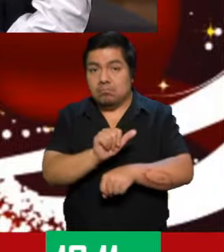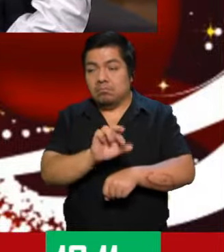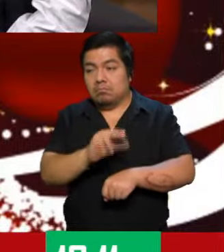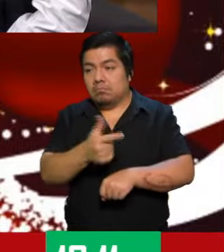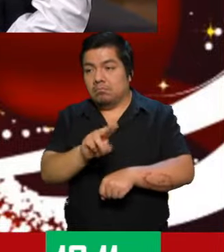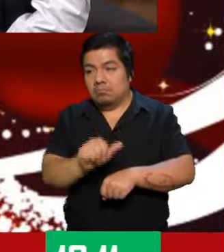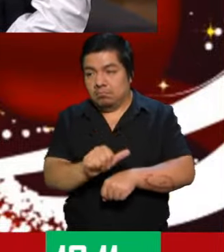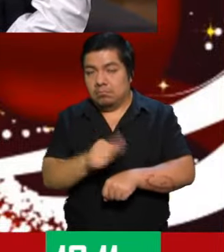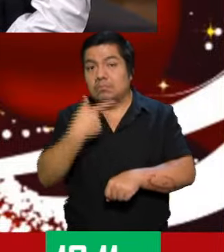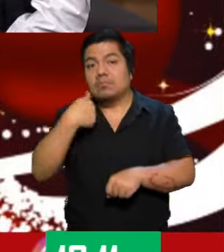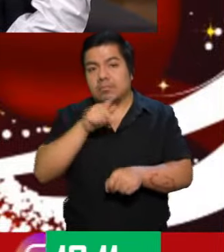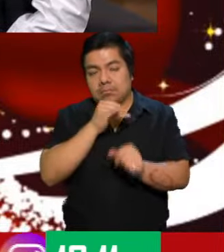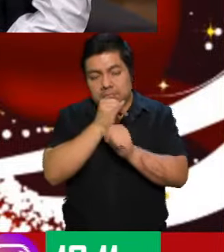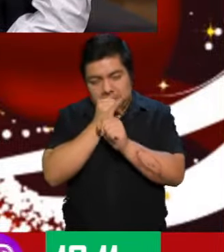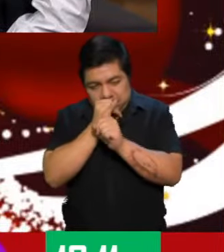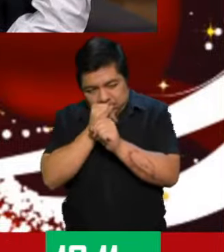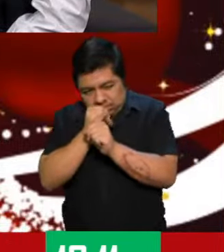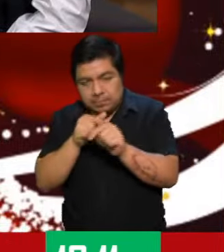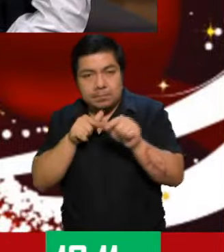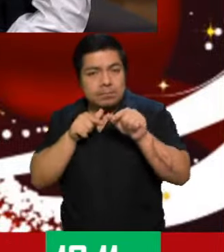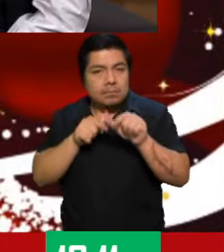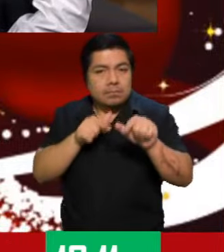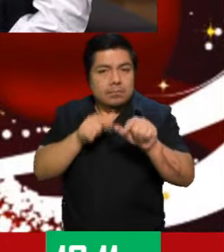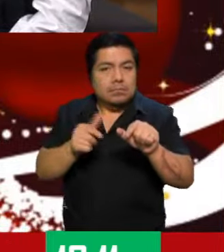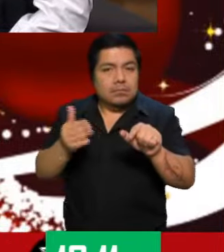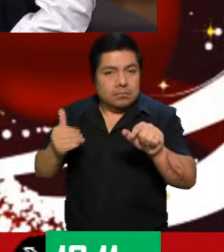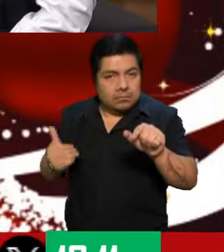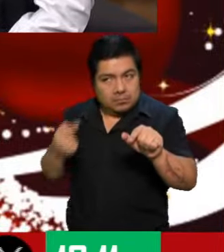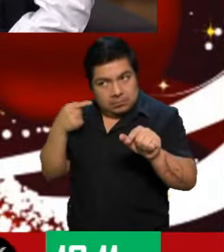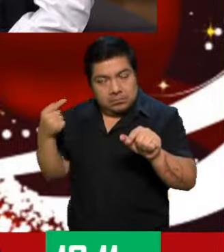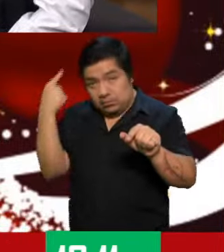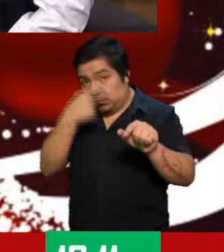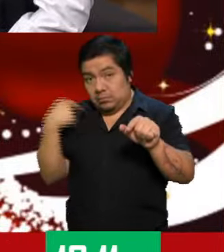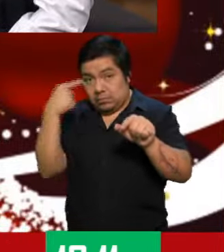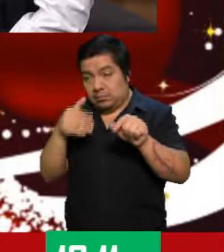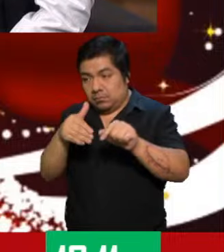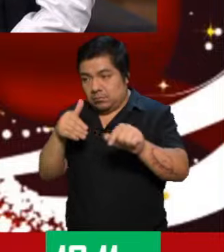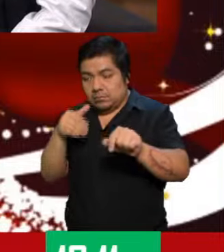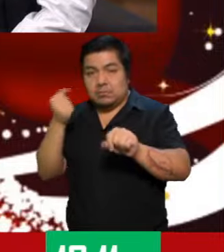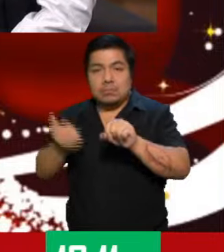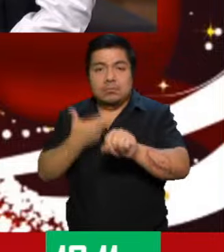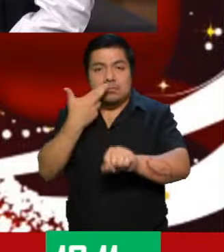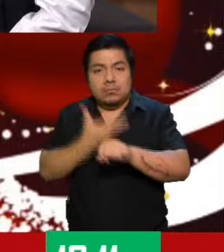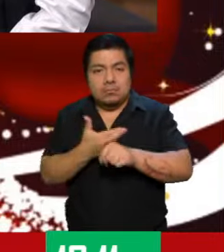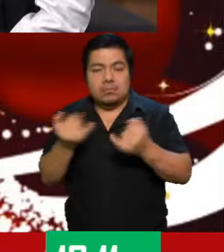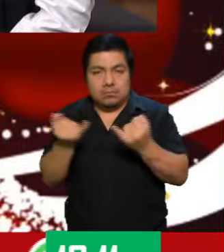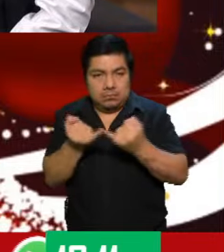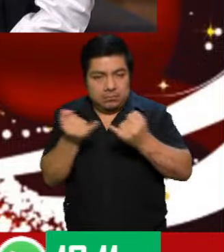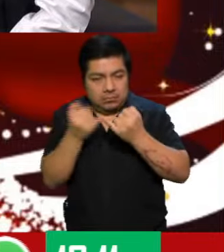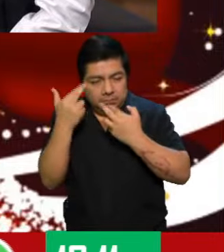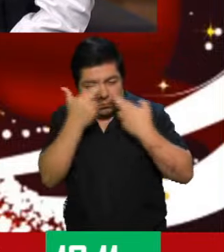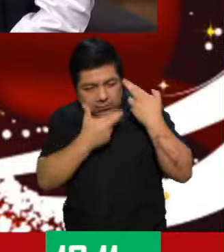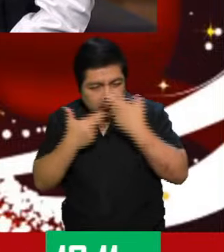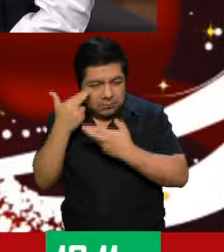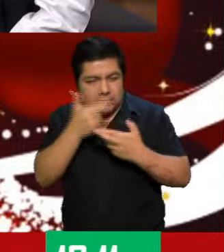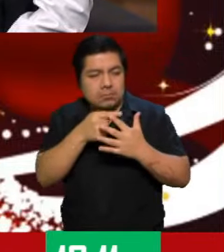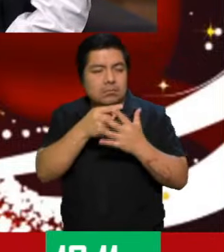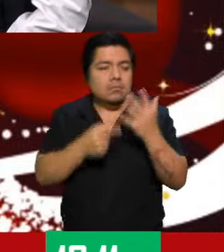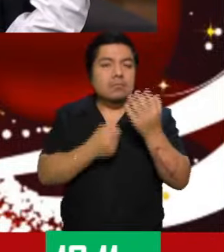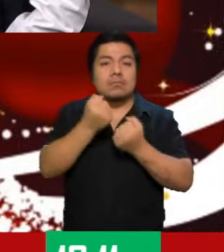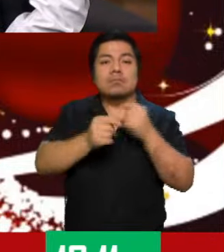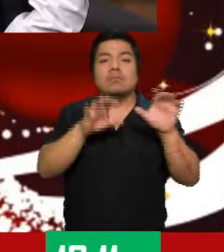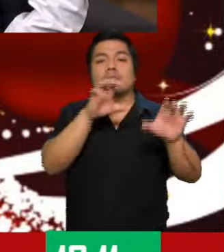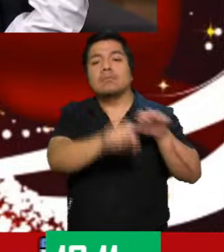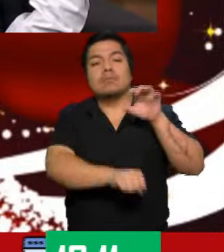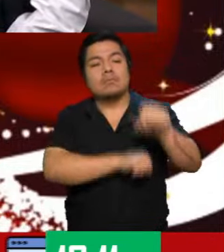Pero las investigaciones siguen y hace unas horas también la Secretaría realizó un par de detenciones